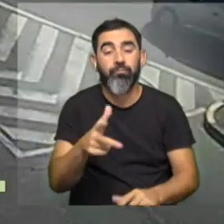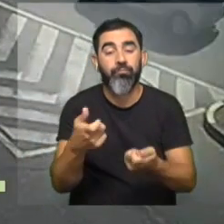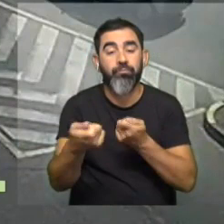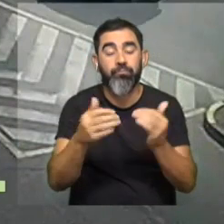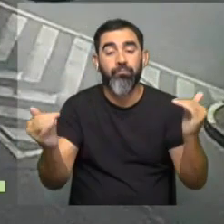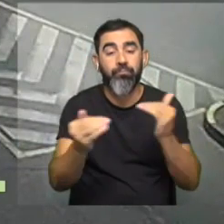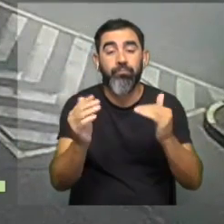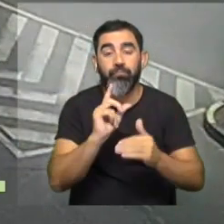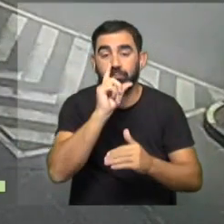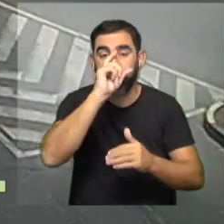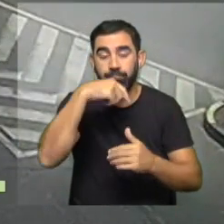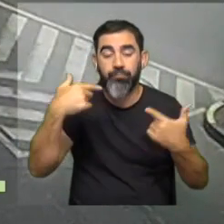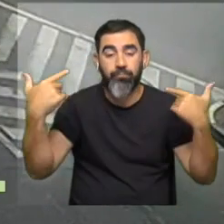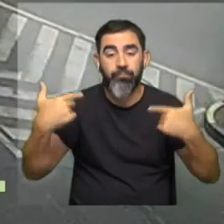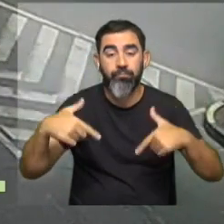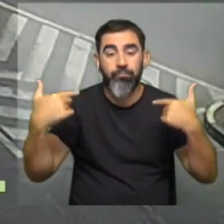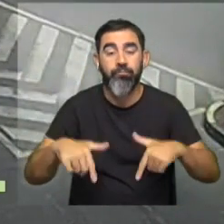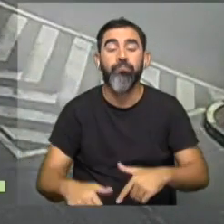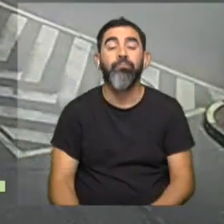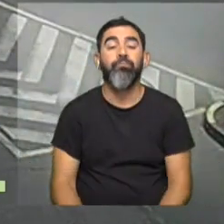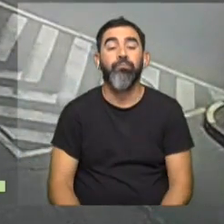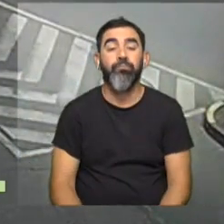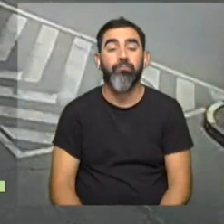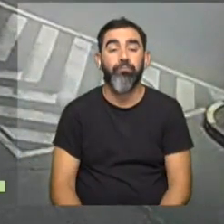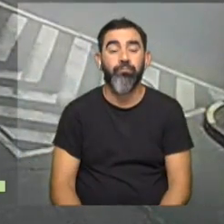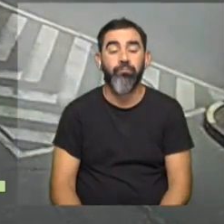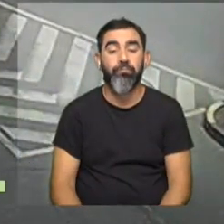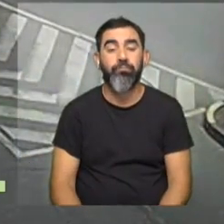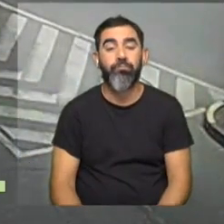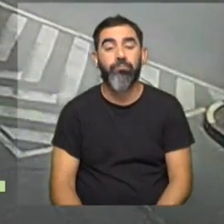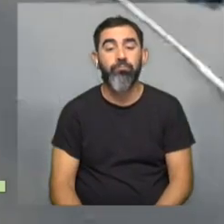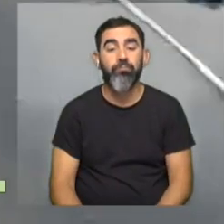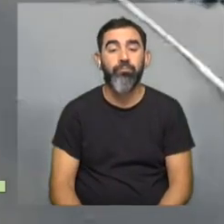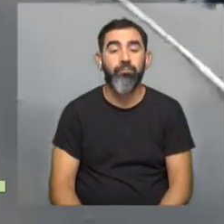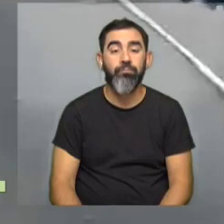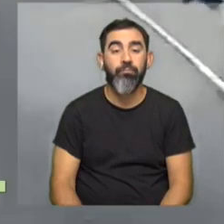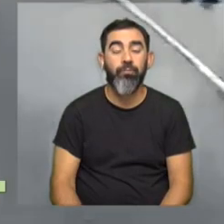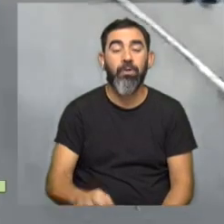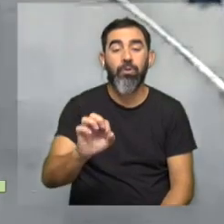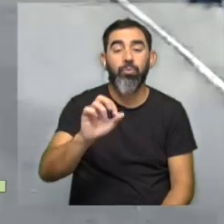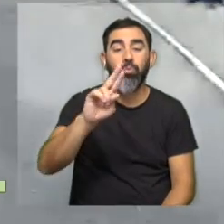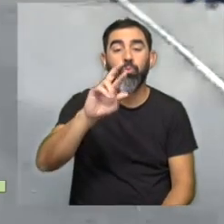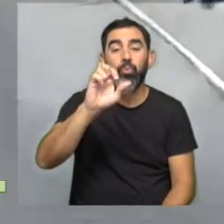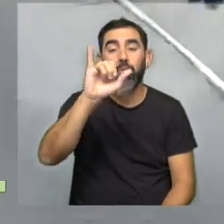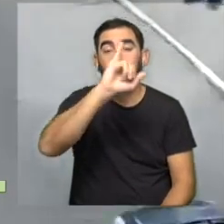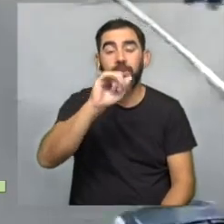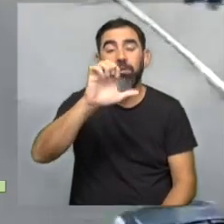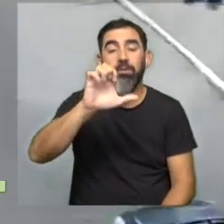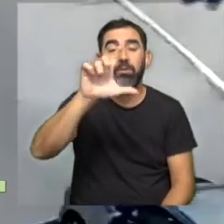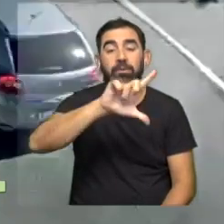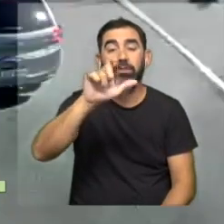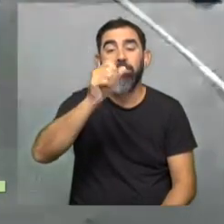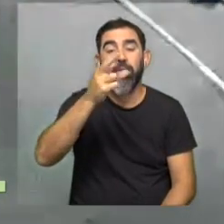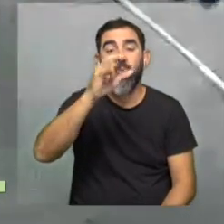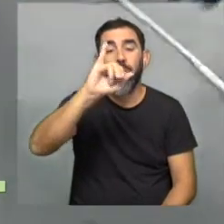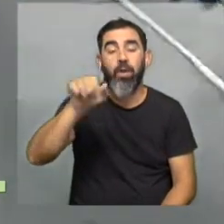hasta ahora algunas de las cámaras del Centro de Gestión de Movilidad de la Intendencia de Montevideo, en Gregorio Suárez, entre Yauri y Coronel Mora, hasta